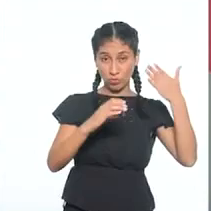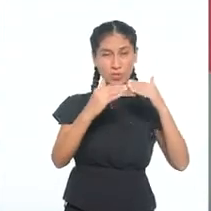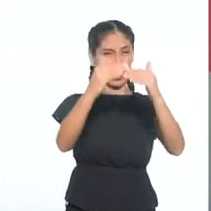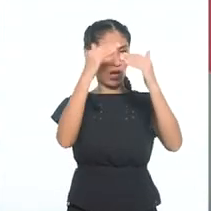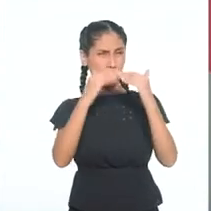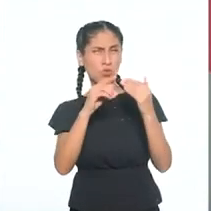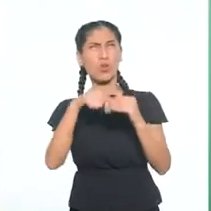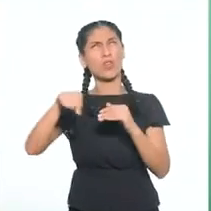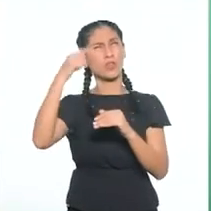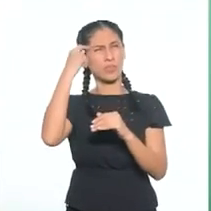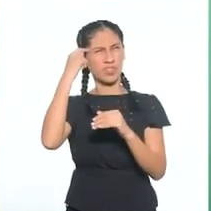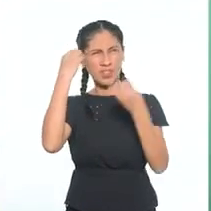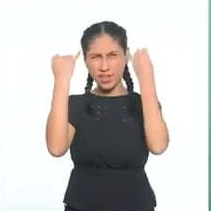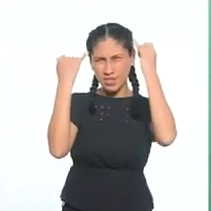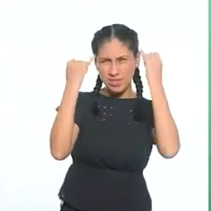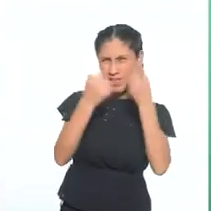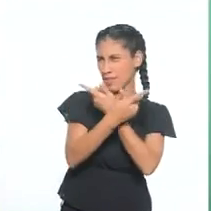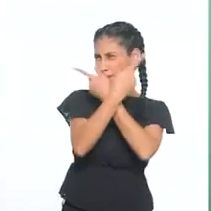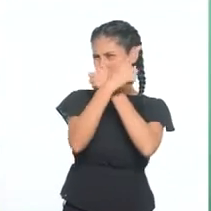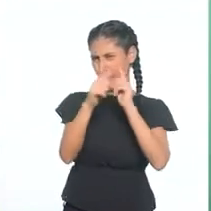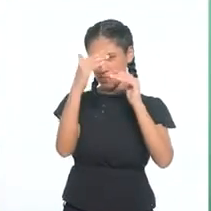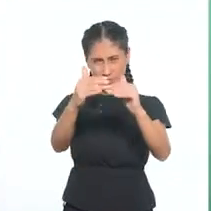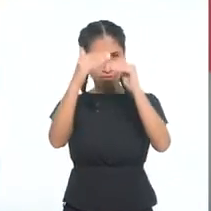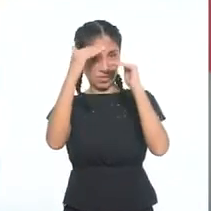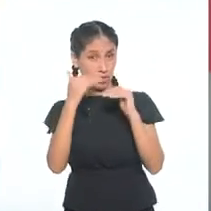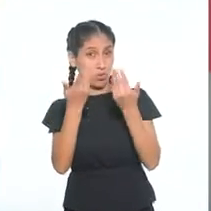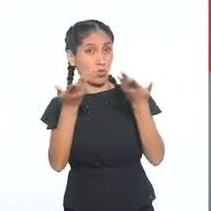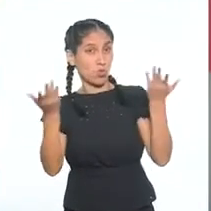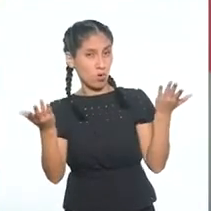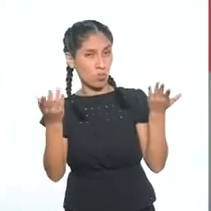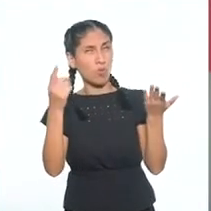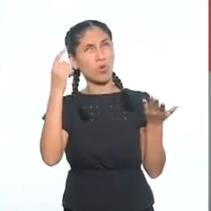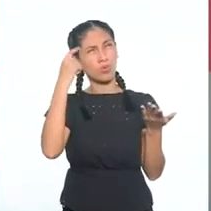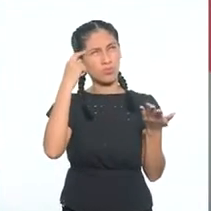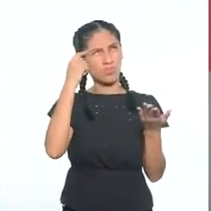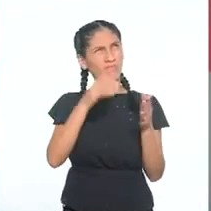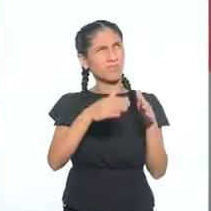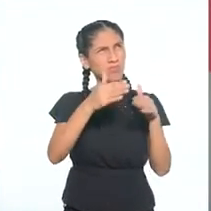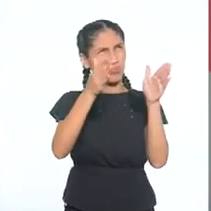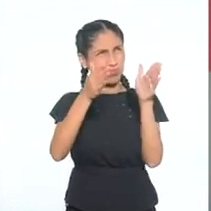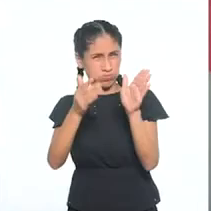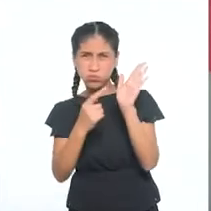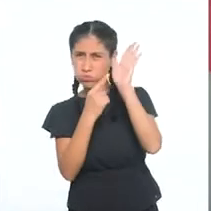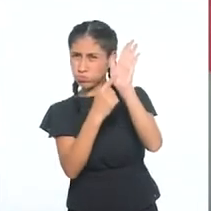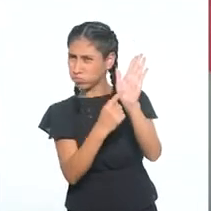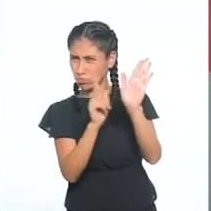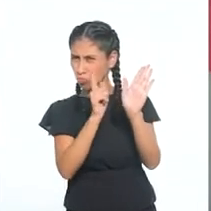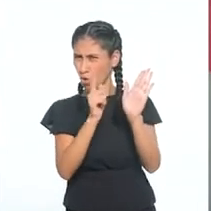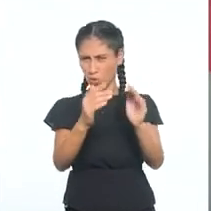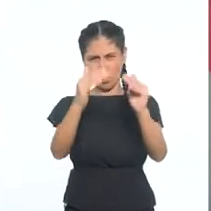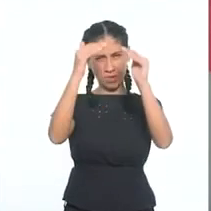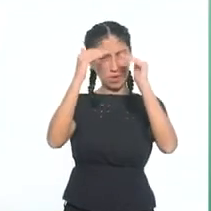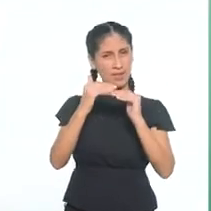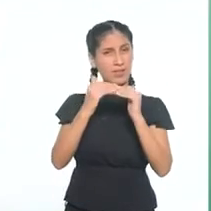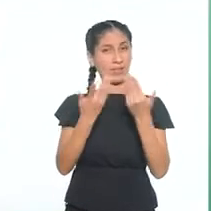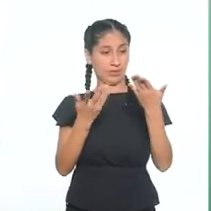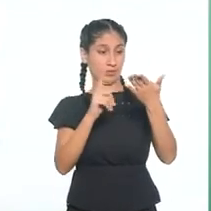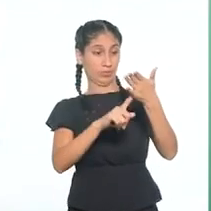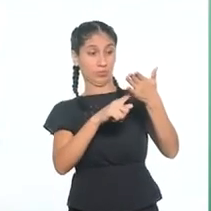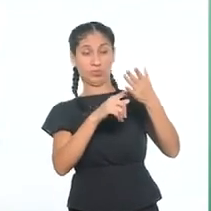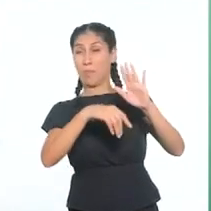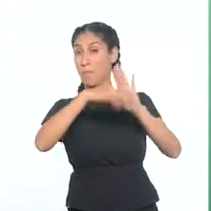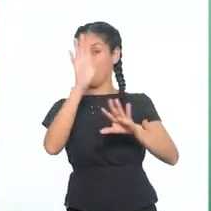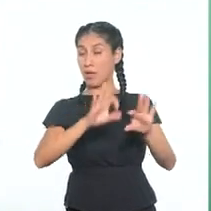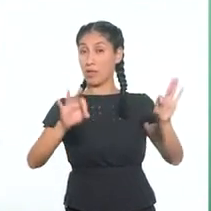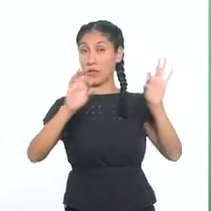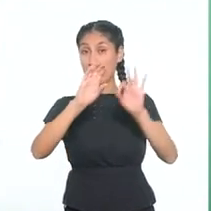se proponen ideas libremente no es necesario plantear un objetivo la calidad es